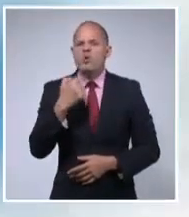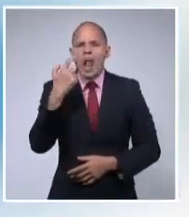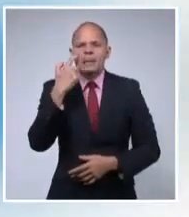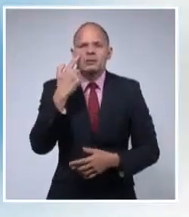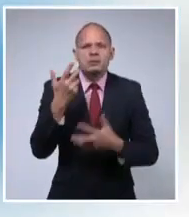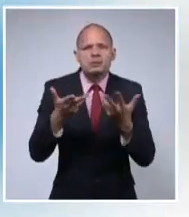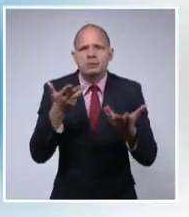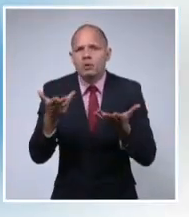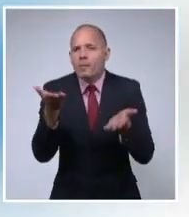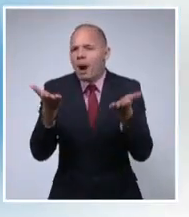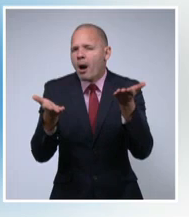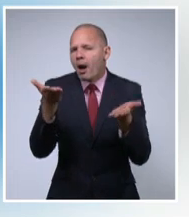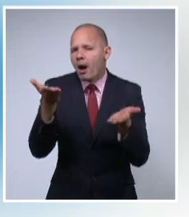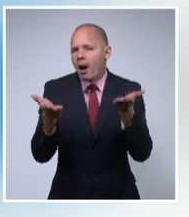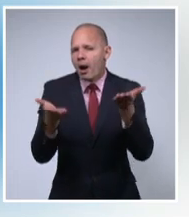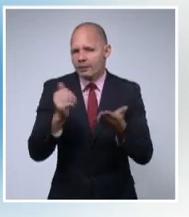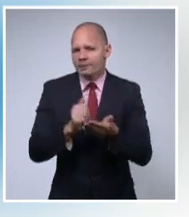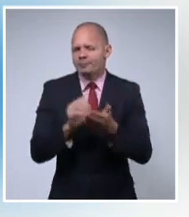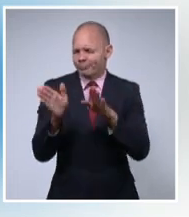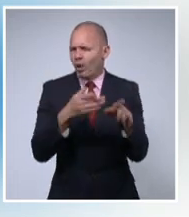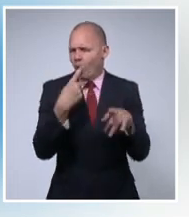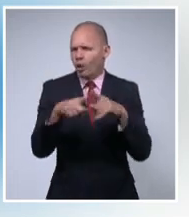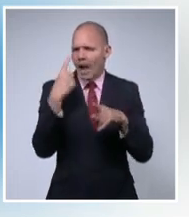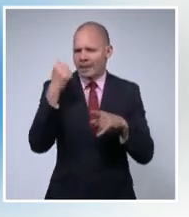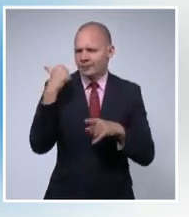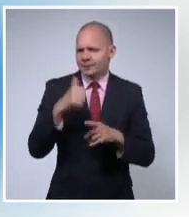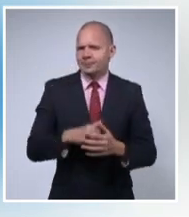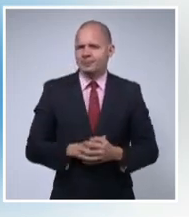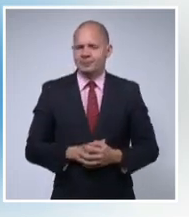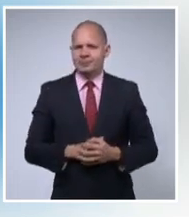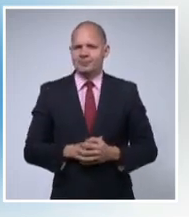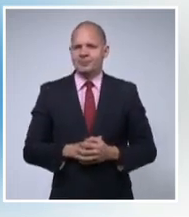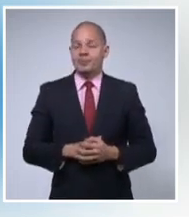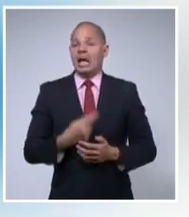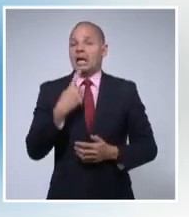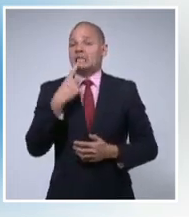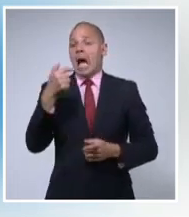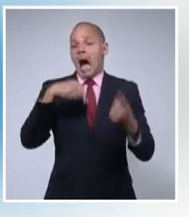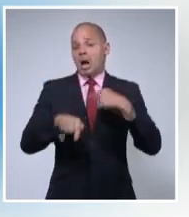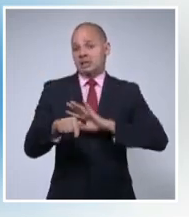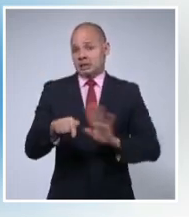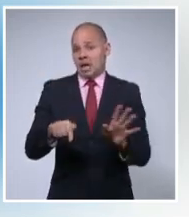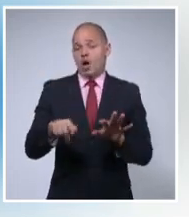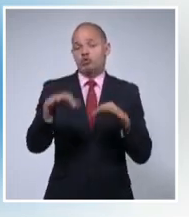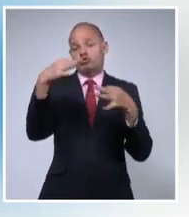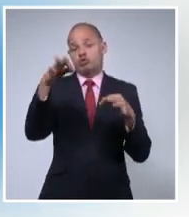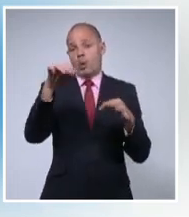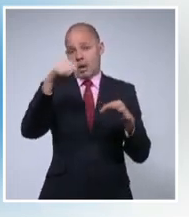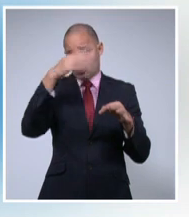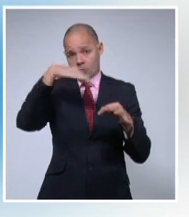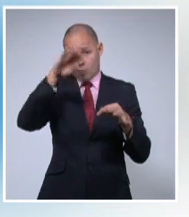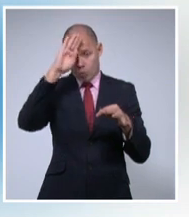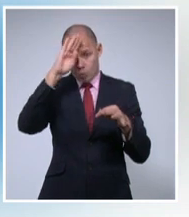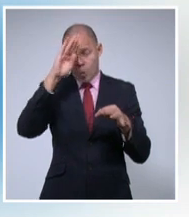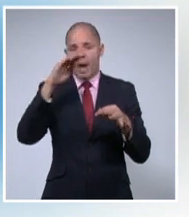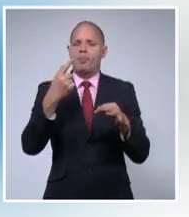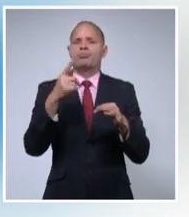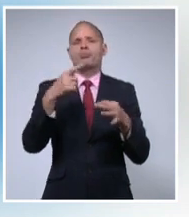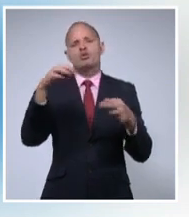aquí. Cibercuba aumenta tarifas de legalización de documentos en Cuba. Están